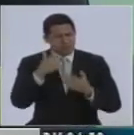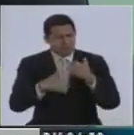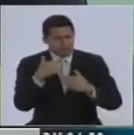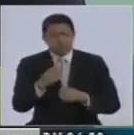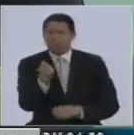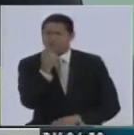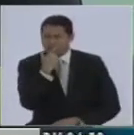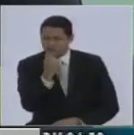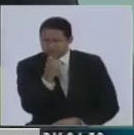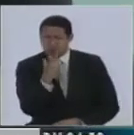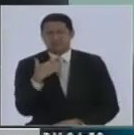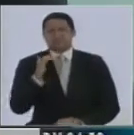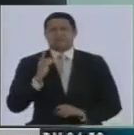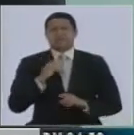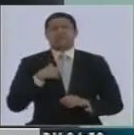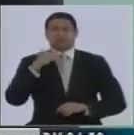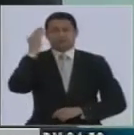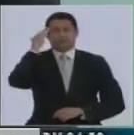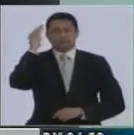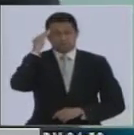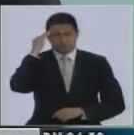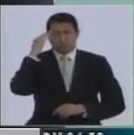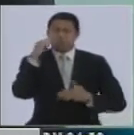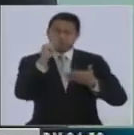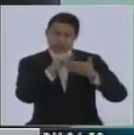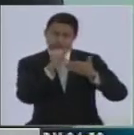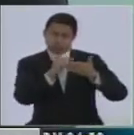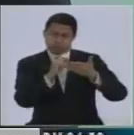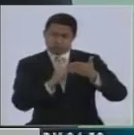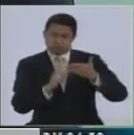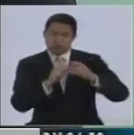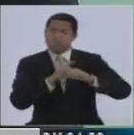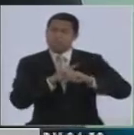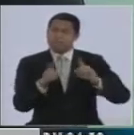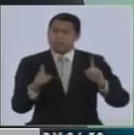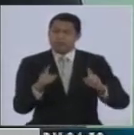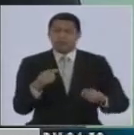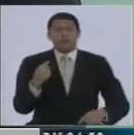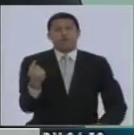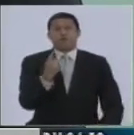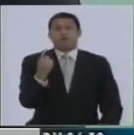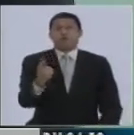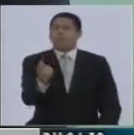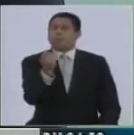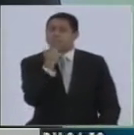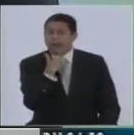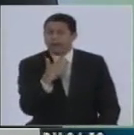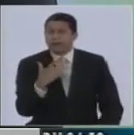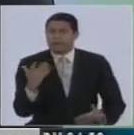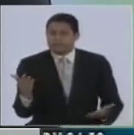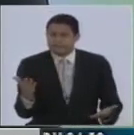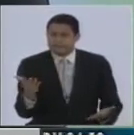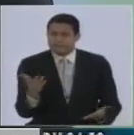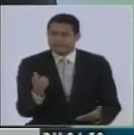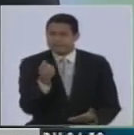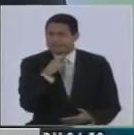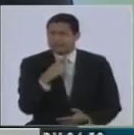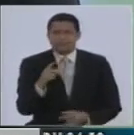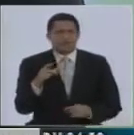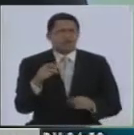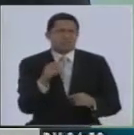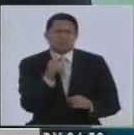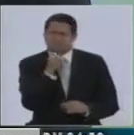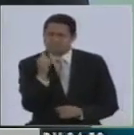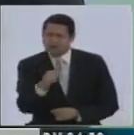drogas y sabemos sus indicaciones entonces la automedicación conduce uno a medicaciones innecesarias